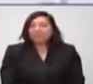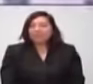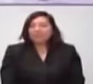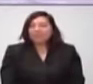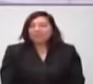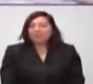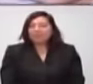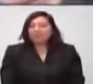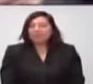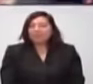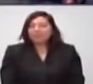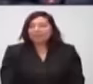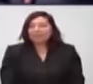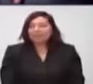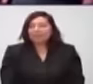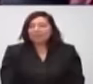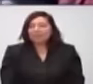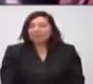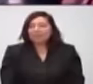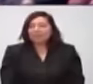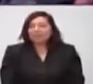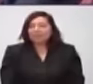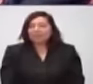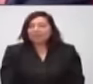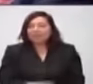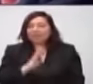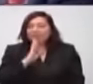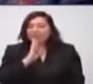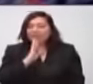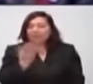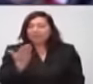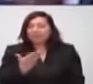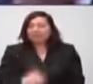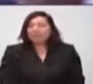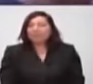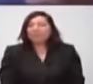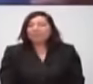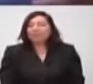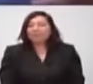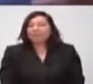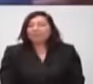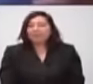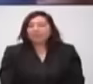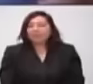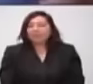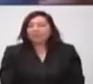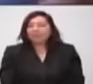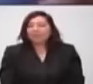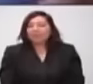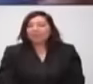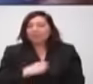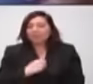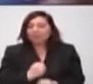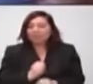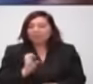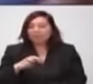supuesto, el congresista Ventura también. Bueno, por alusión, la colega congresista acaba de manifestar que no conozco el proceso de concesión. Particularmente le quiero decir que yo trabajé